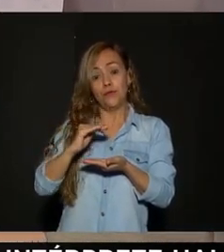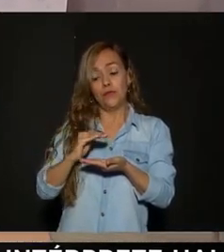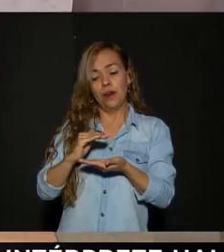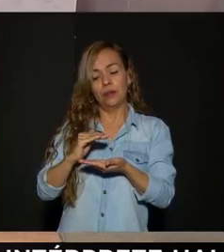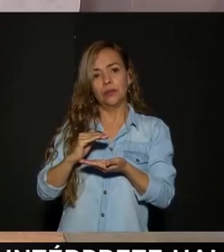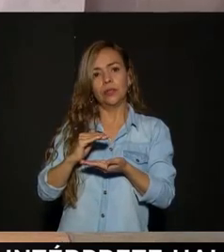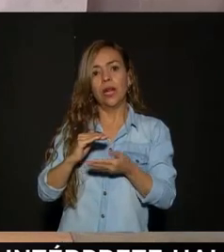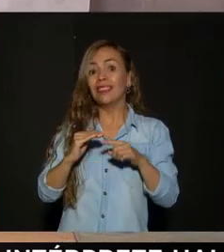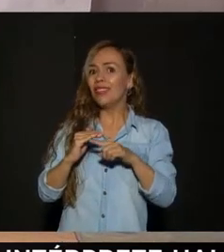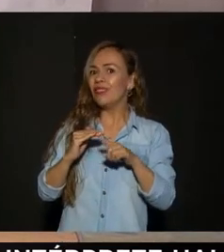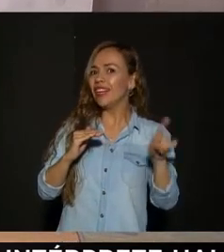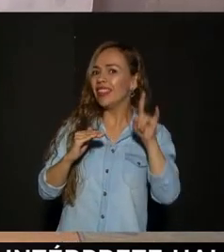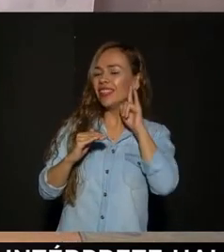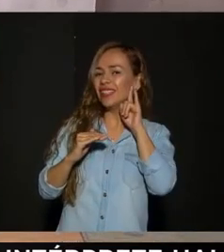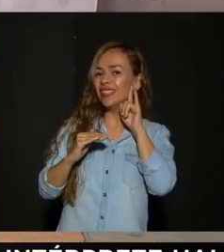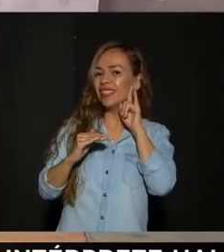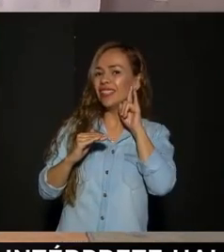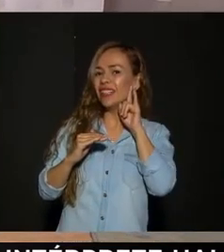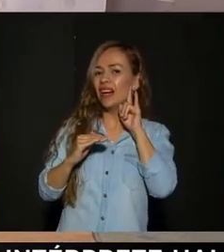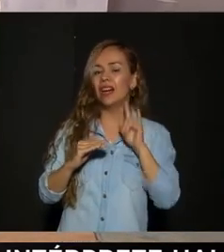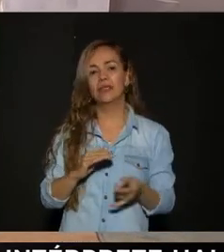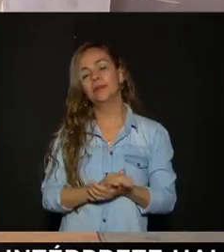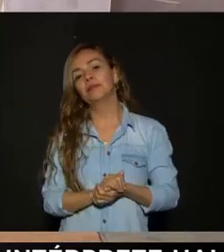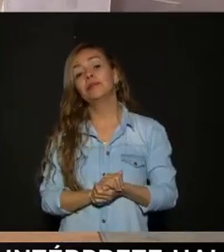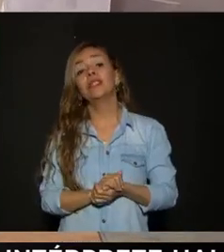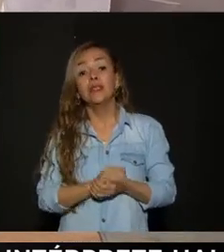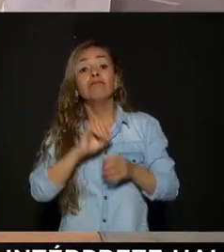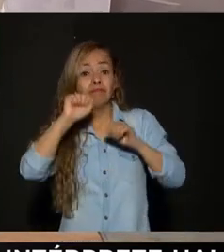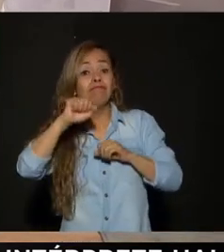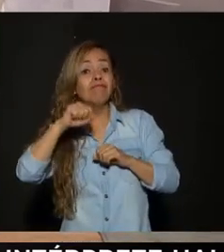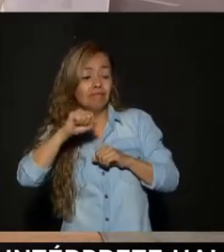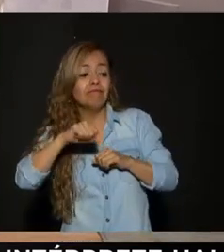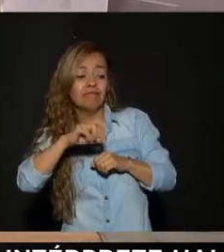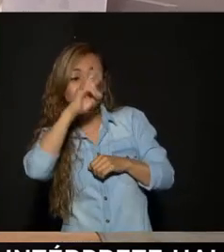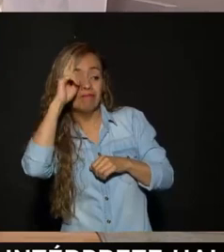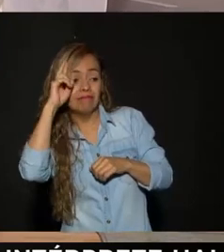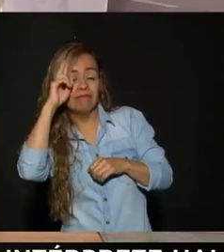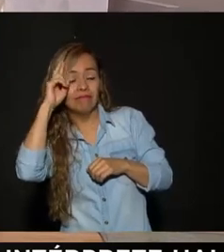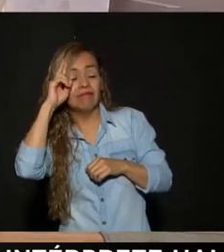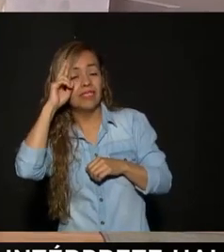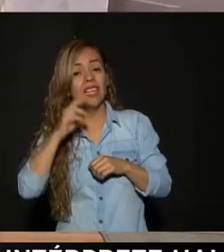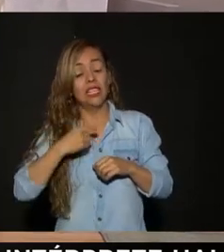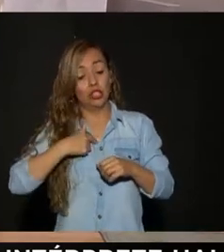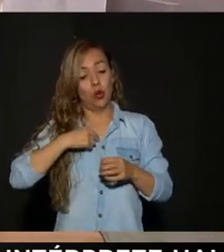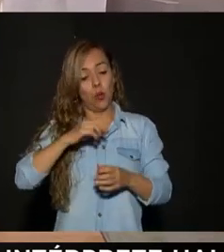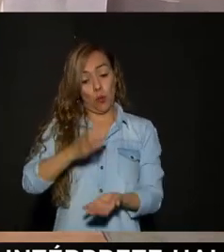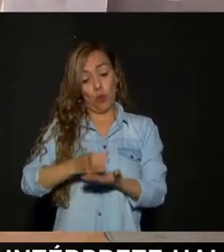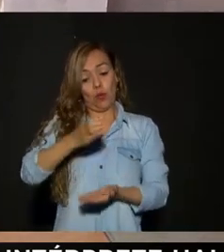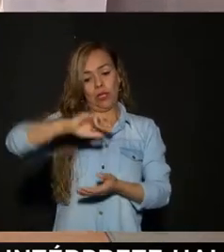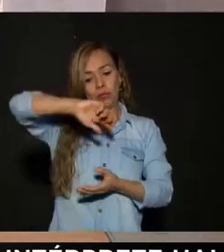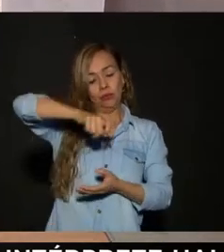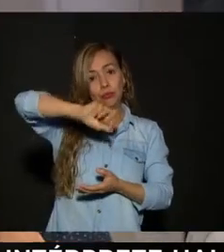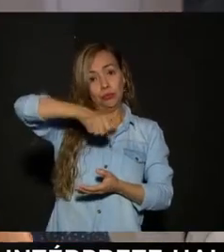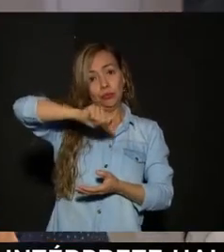porque yo encontré una nota en mi botella y la tapo, quiere decir que al día siguiente me va a sonar igual. Ajá. Yo debo estar rectificando porque como